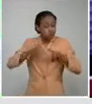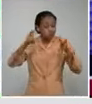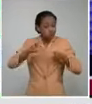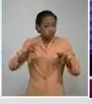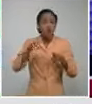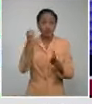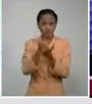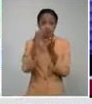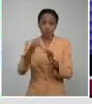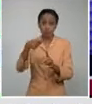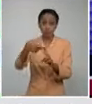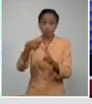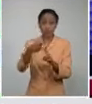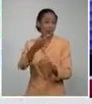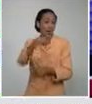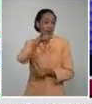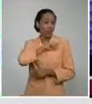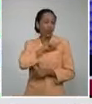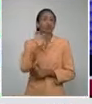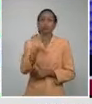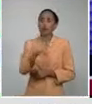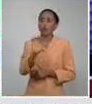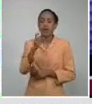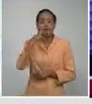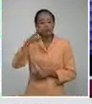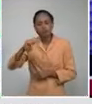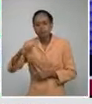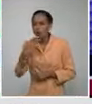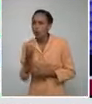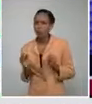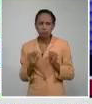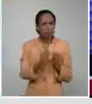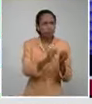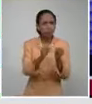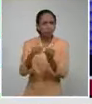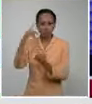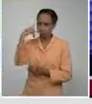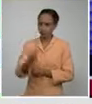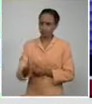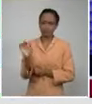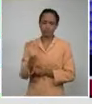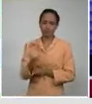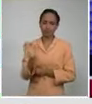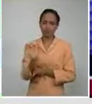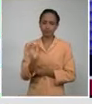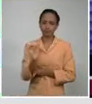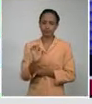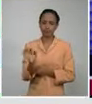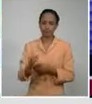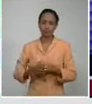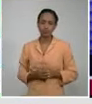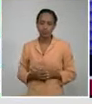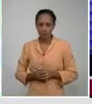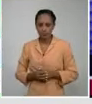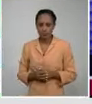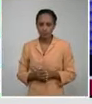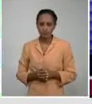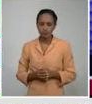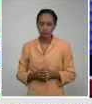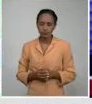ayer, todavía se trabaja para poder precisar la fuente de infección